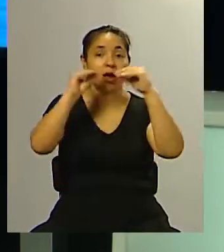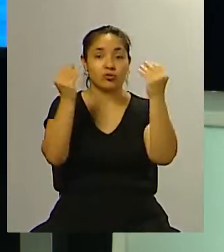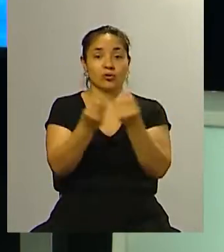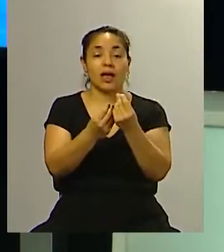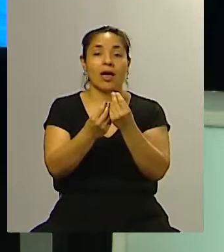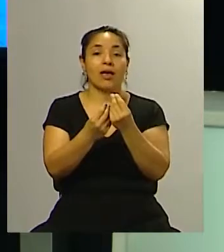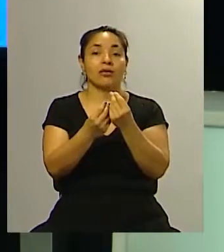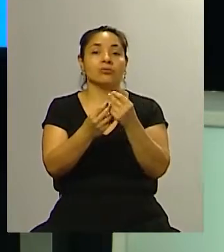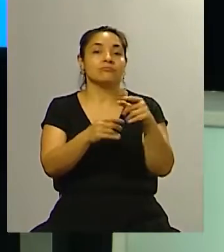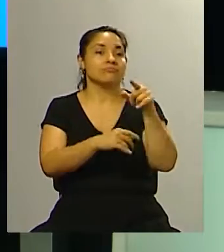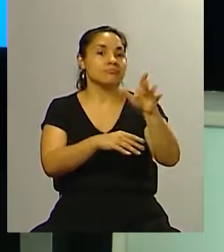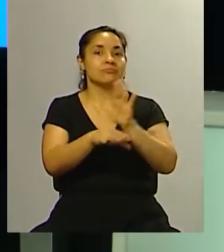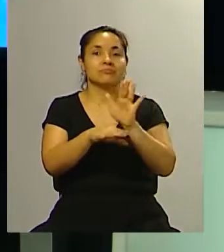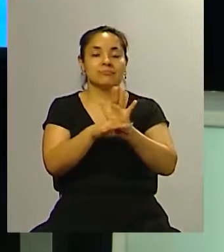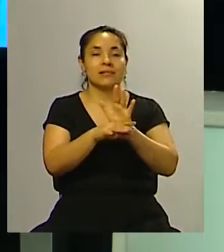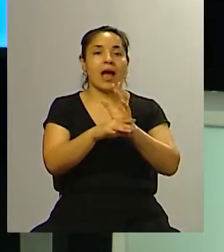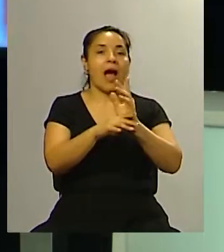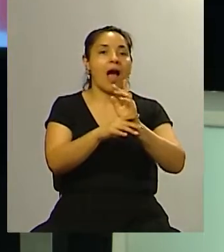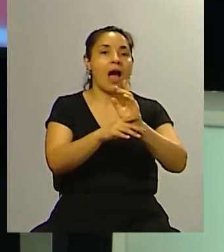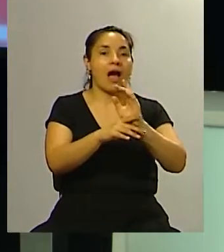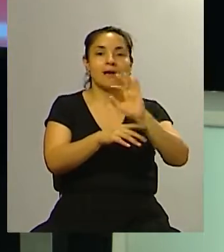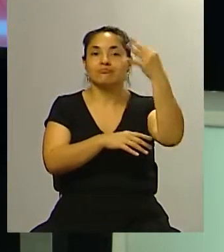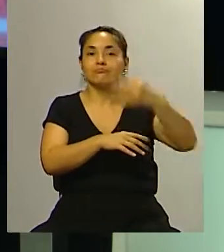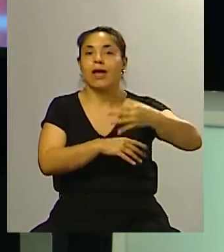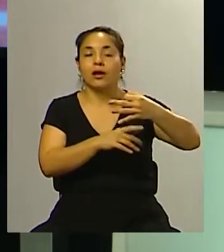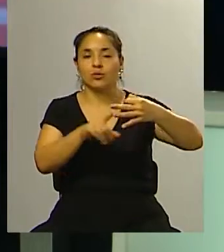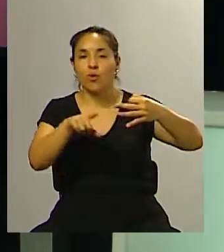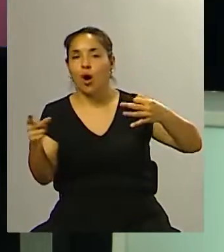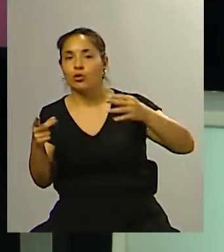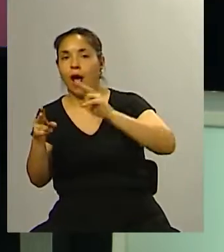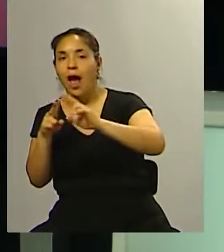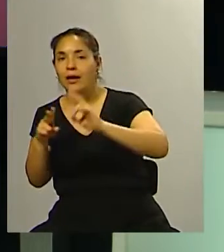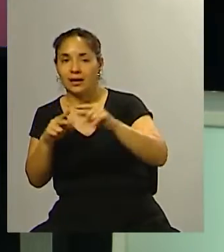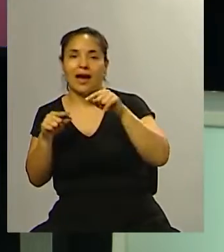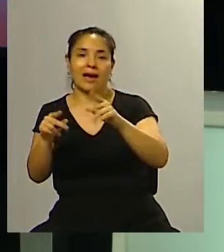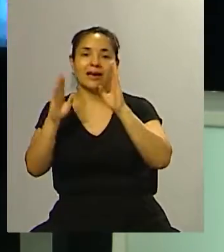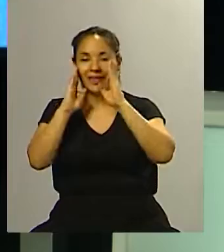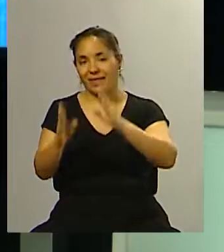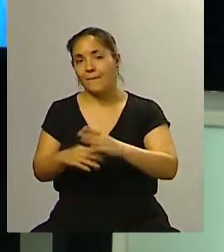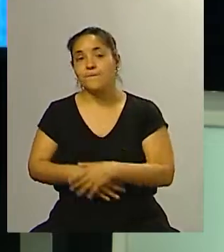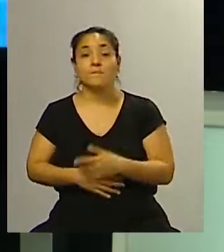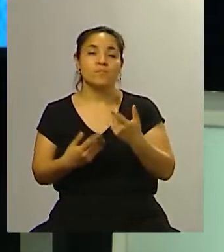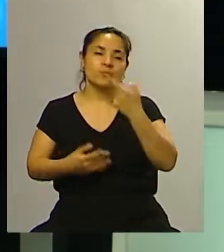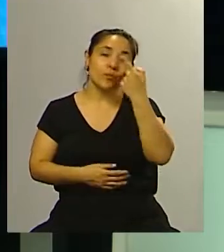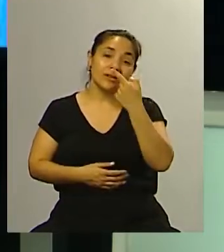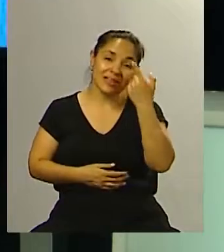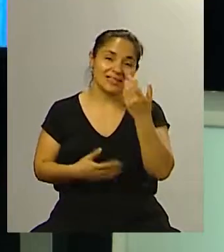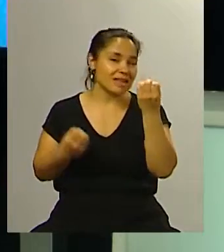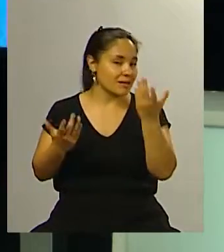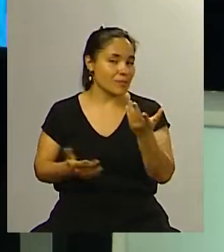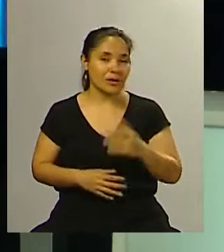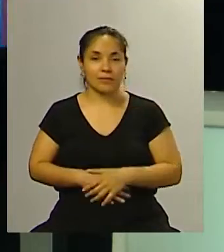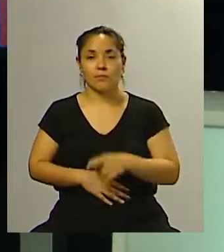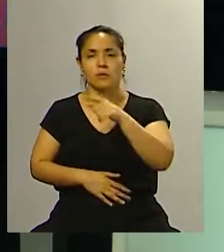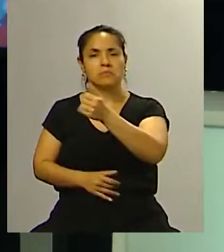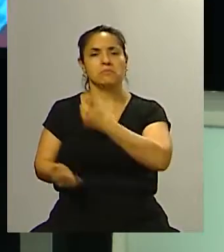destacar o por ahí ajustar, es para donde se va, para ese camino. Digo, y me parece interesante porque a partir, el ejemplo que